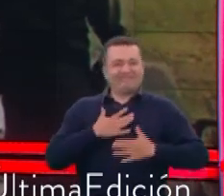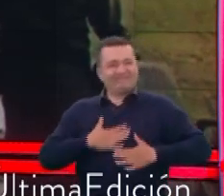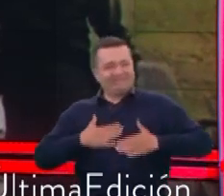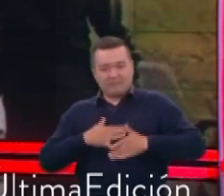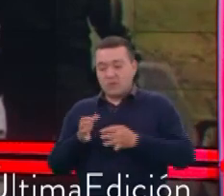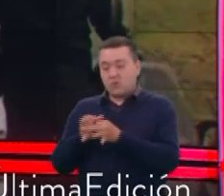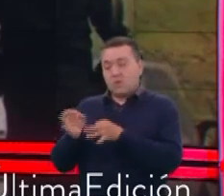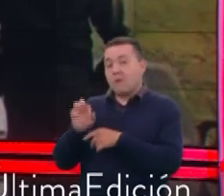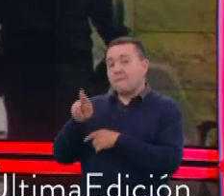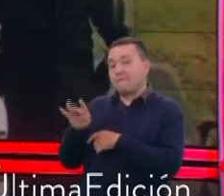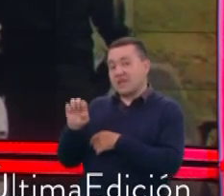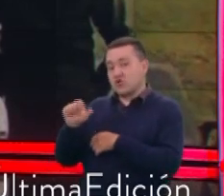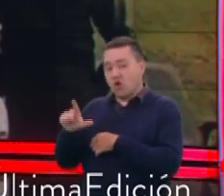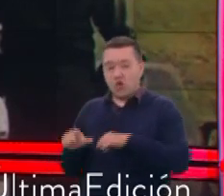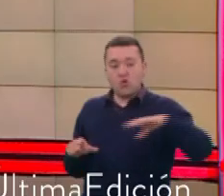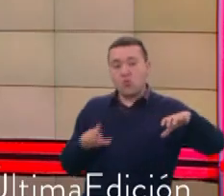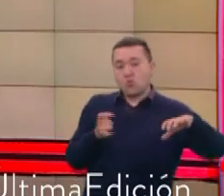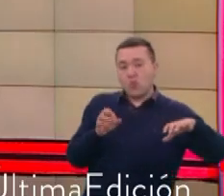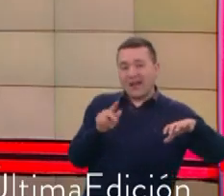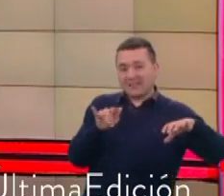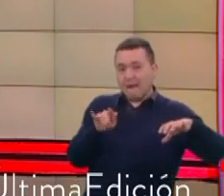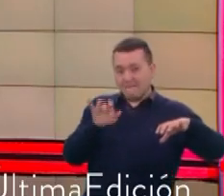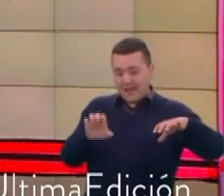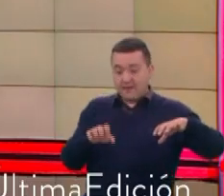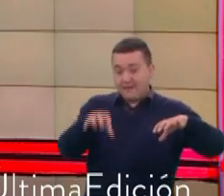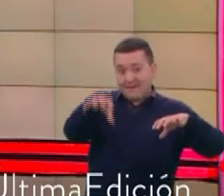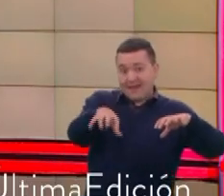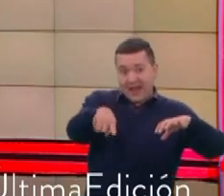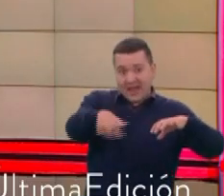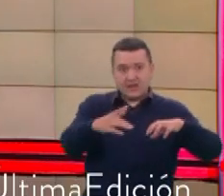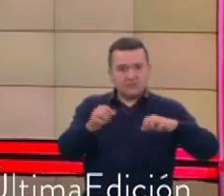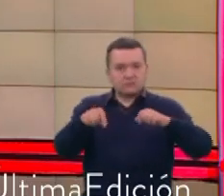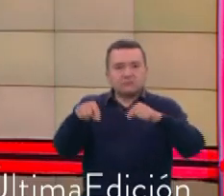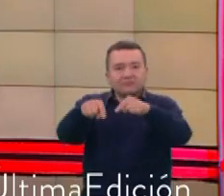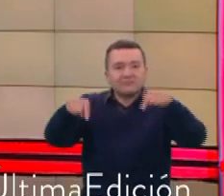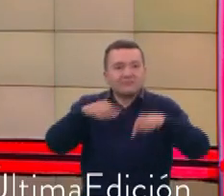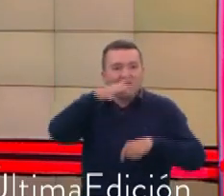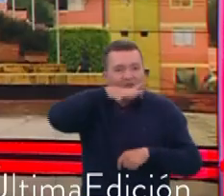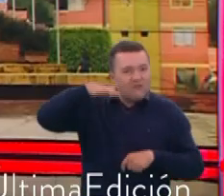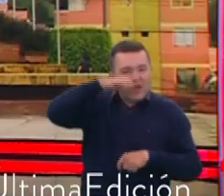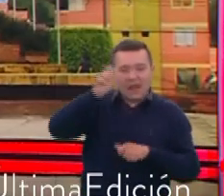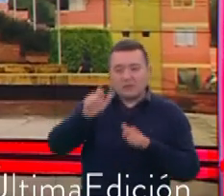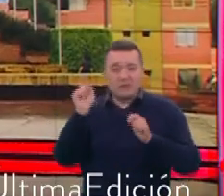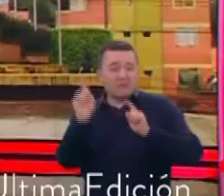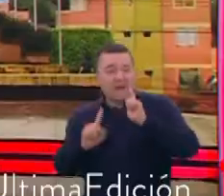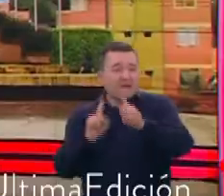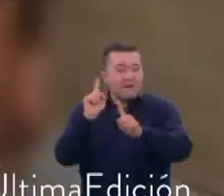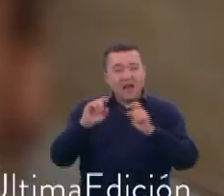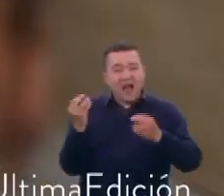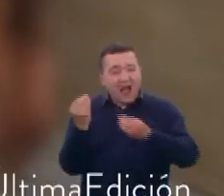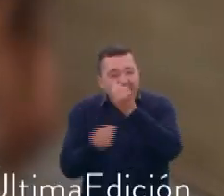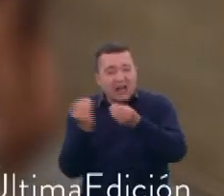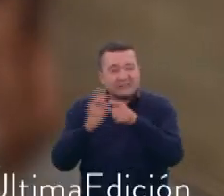Antioquia. Los habitantes dicen que ya no saben a qué autoridad acudir ante la recurrente problemática.